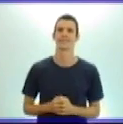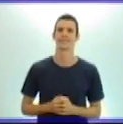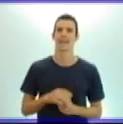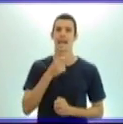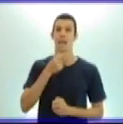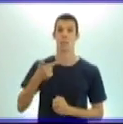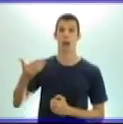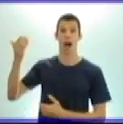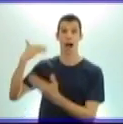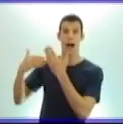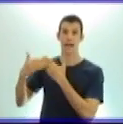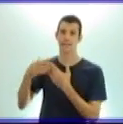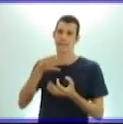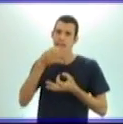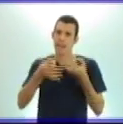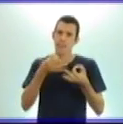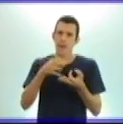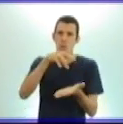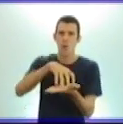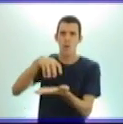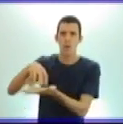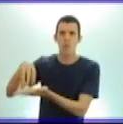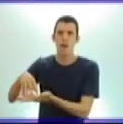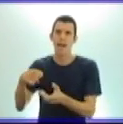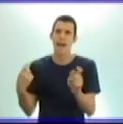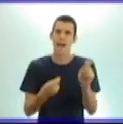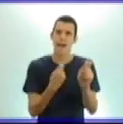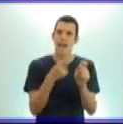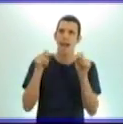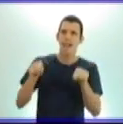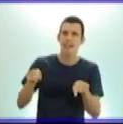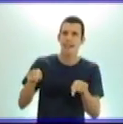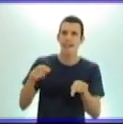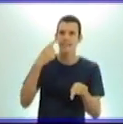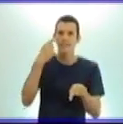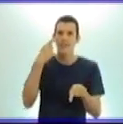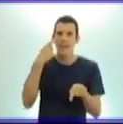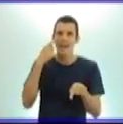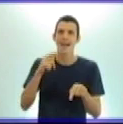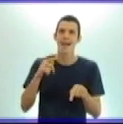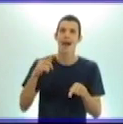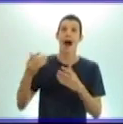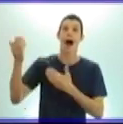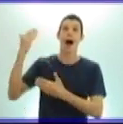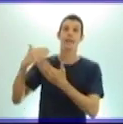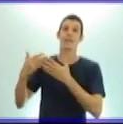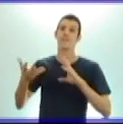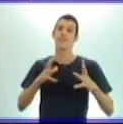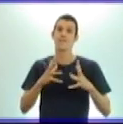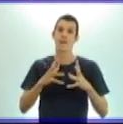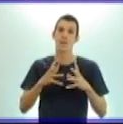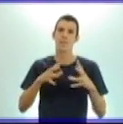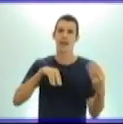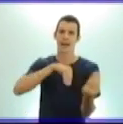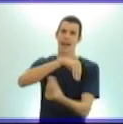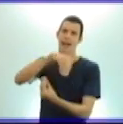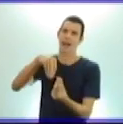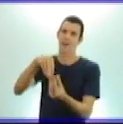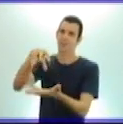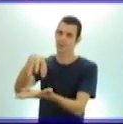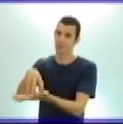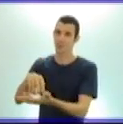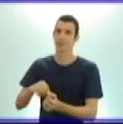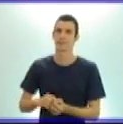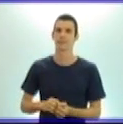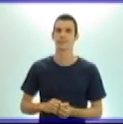nueva división política administrativa, estos lugares estarían en estas provincias. Por ejemplo,